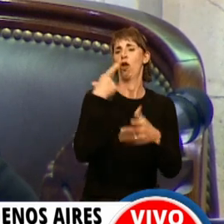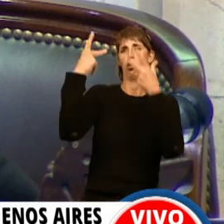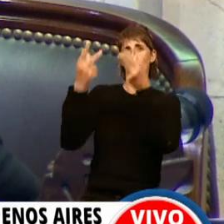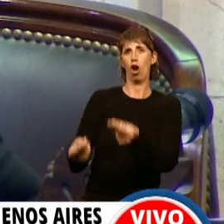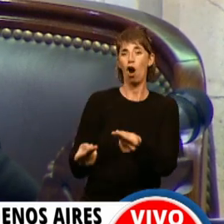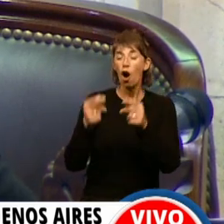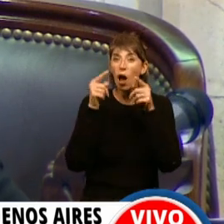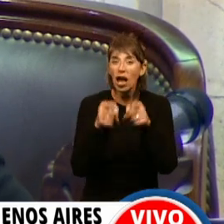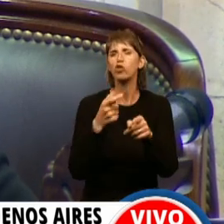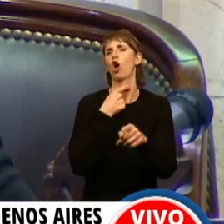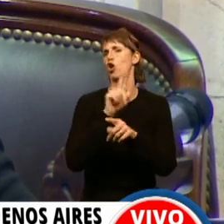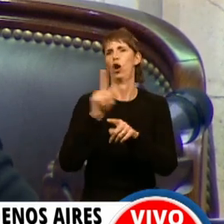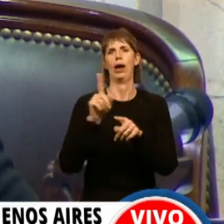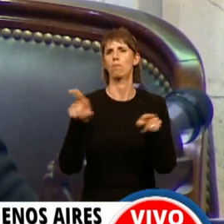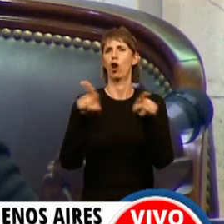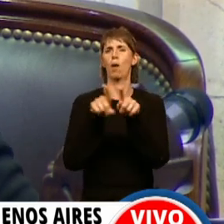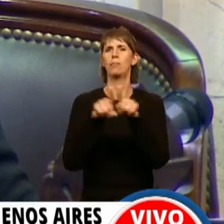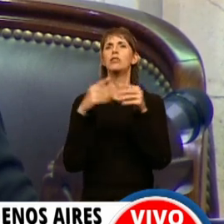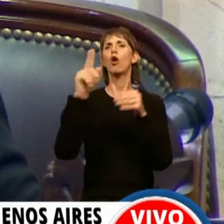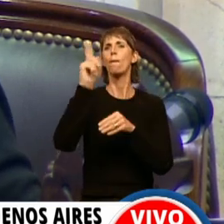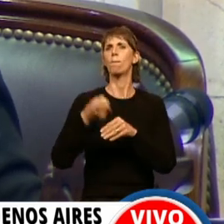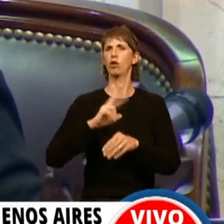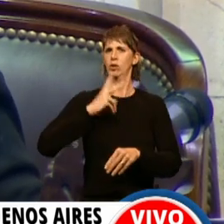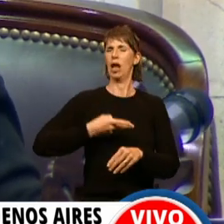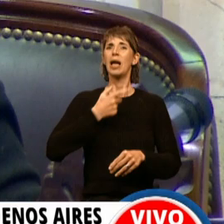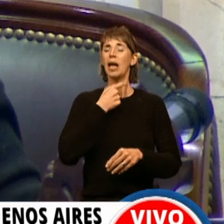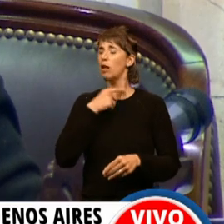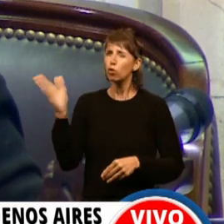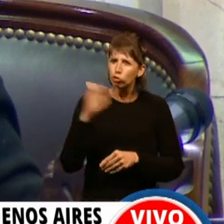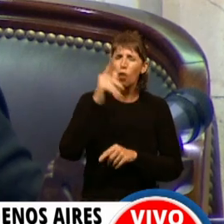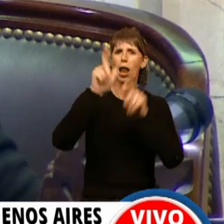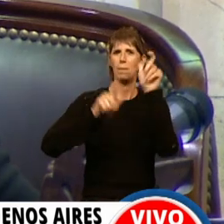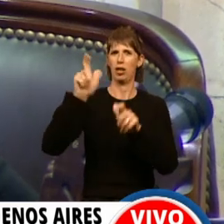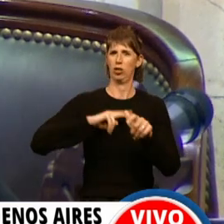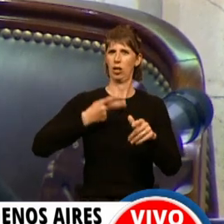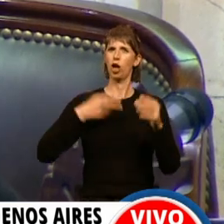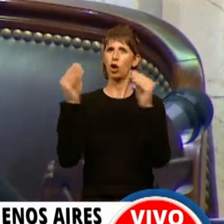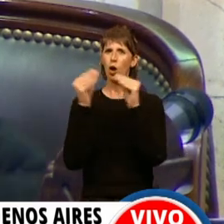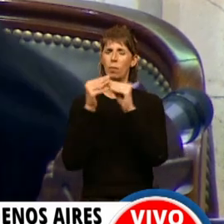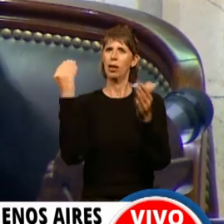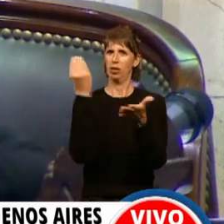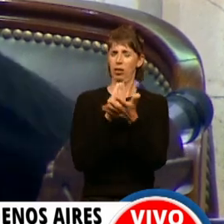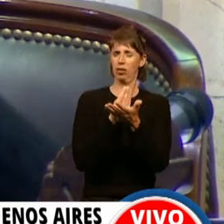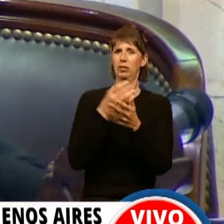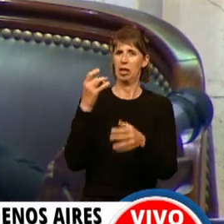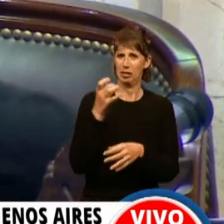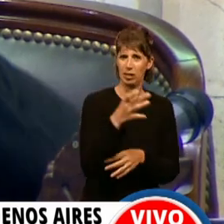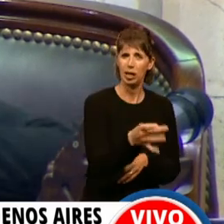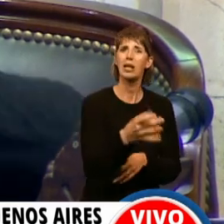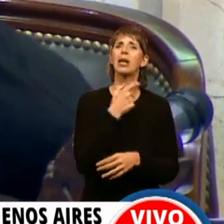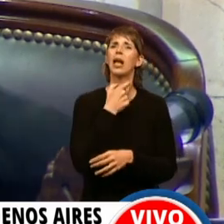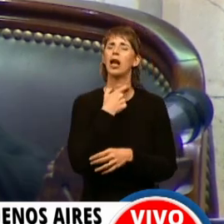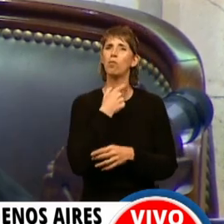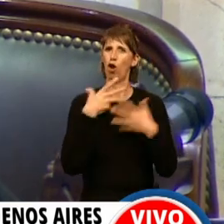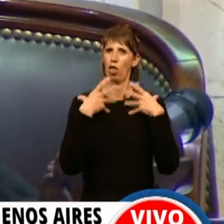se haga con el grupo trans queremos que entren todas las compañeras que corresponden a nuestros ferrocarriles y queremos defender también